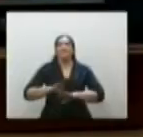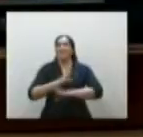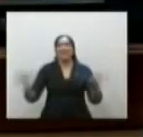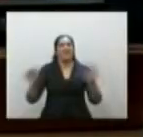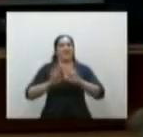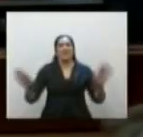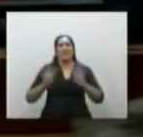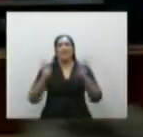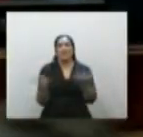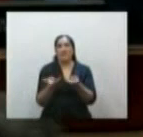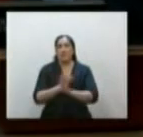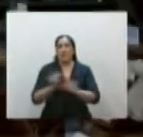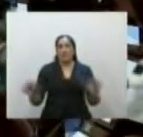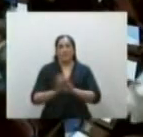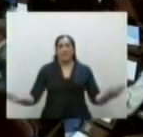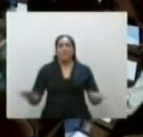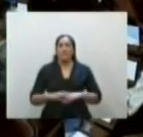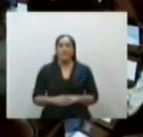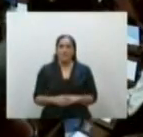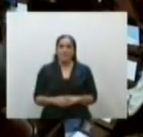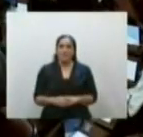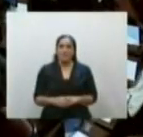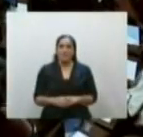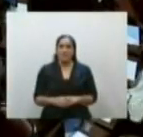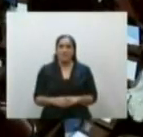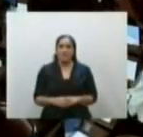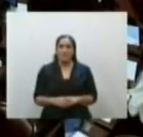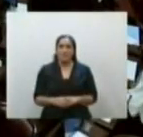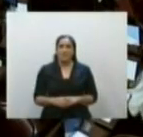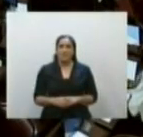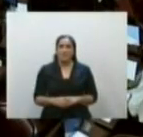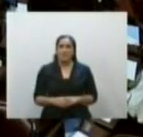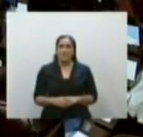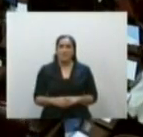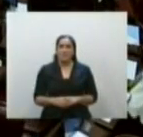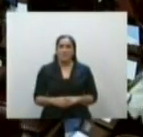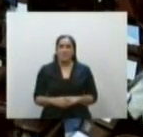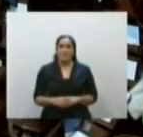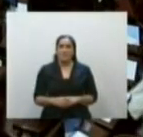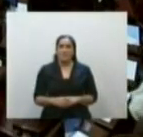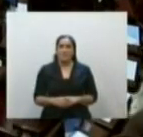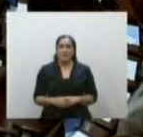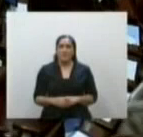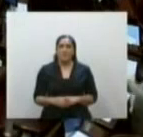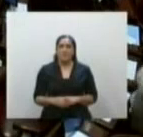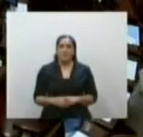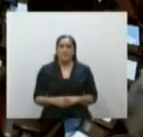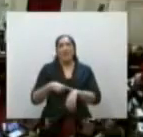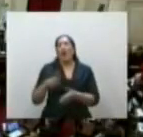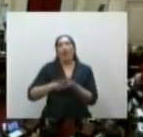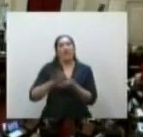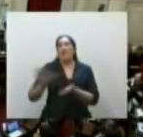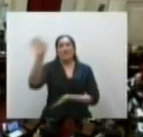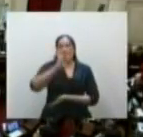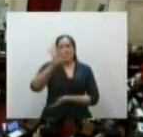sinceramente, claro, si hay una persona en esa iglesia que me niega eso, eso no es la iglesia para mí. Claro, no, pero es lo que te quiero, exactamente, pero lo que te quiero decir es, entiendo que una persona que se